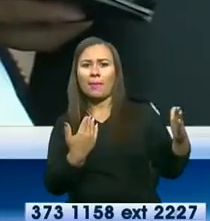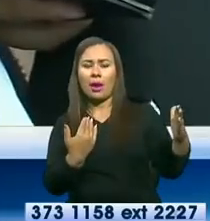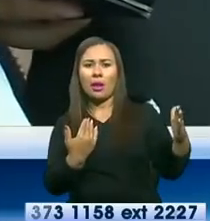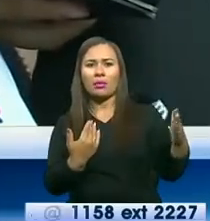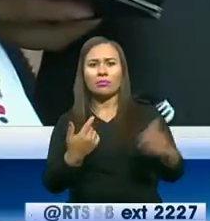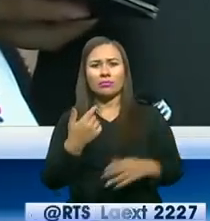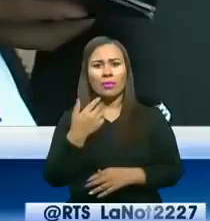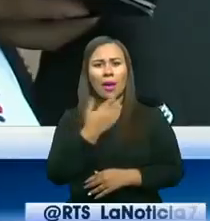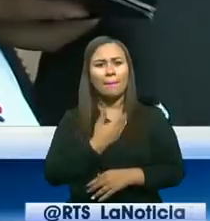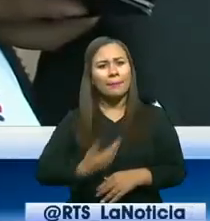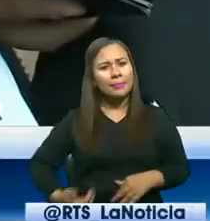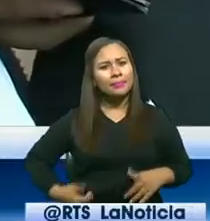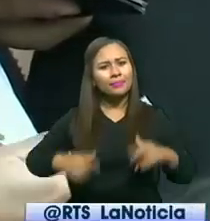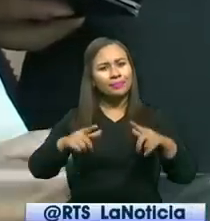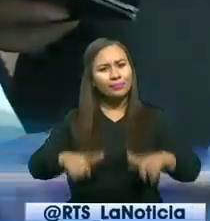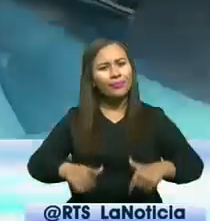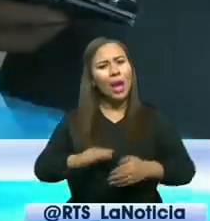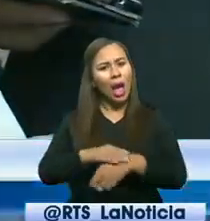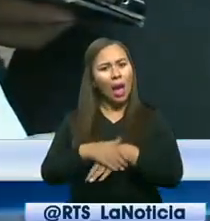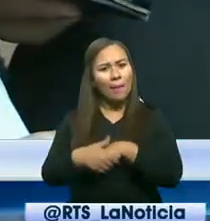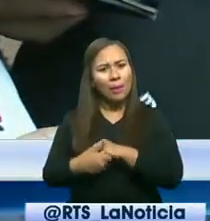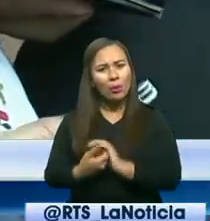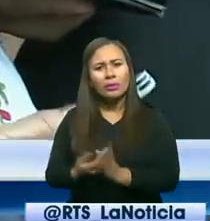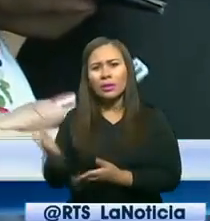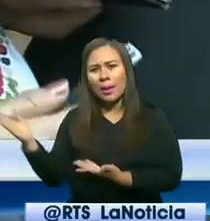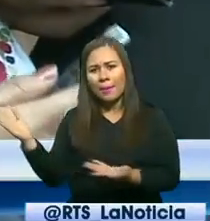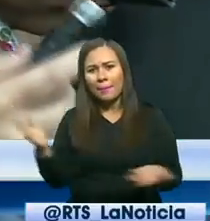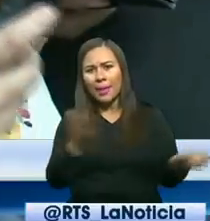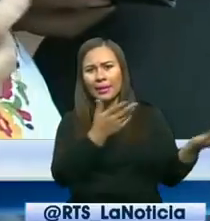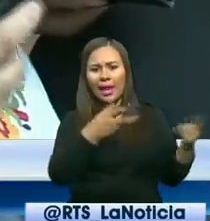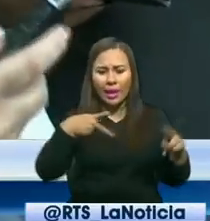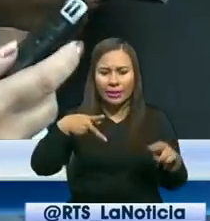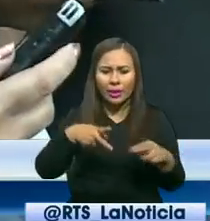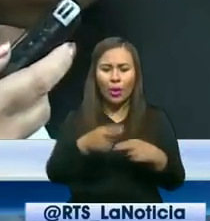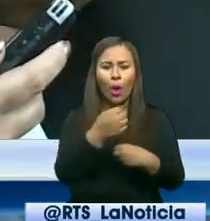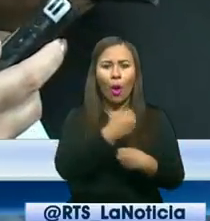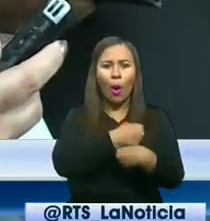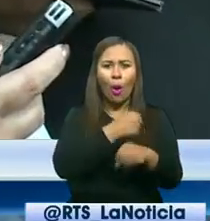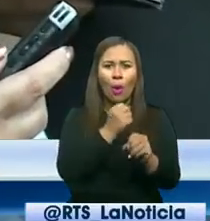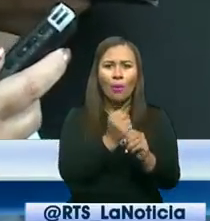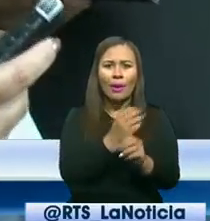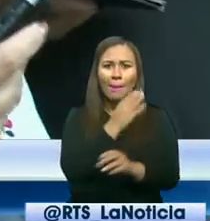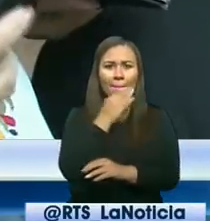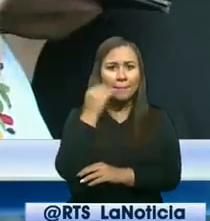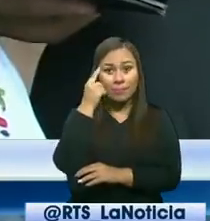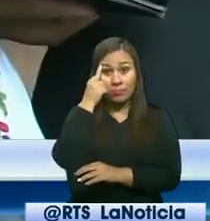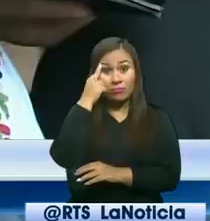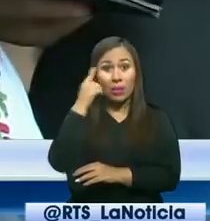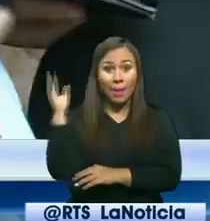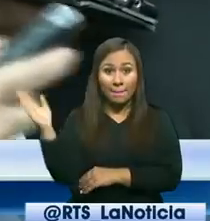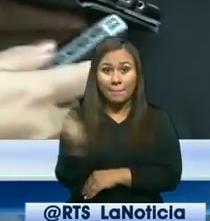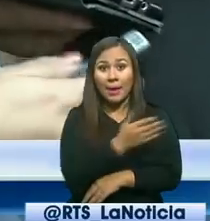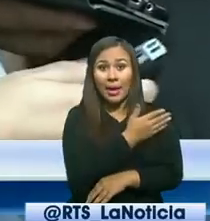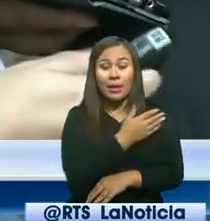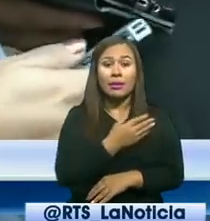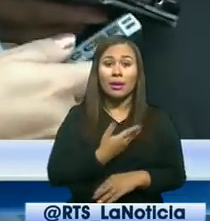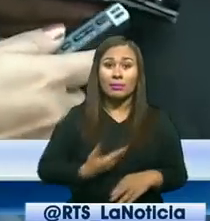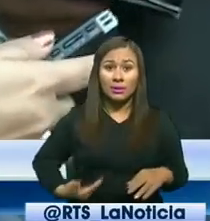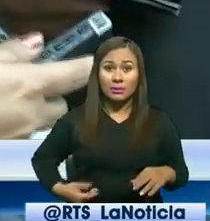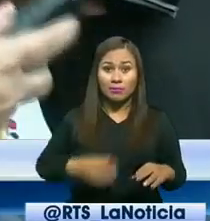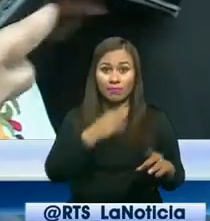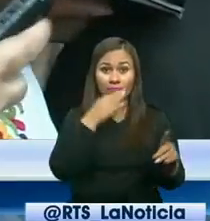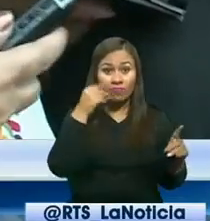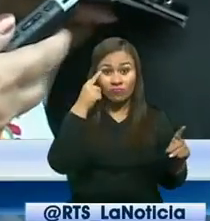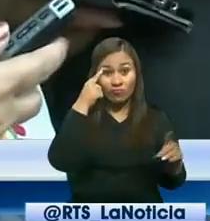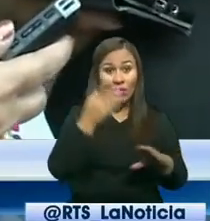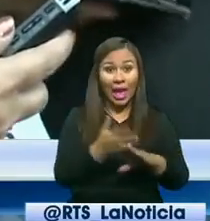Moreno, aproveche, vaya a inaugurar las obras de Correa. Usted no tiene ninguna. Vaya a inaugurar las obras del presidente Correa.